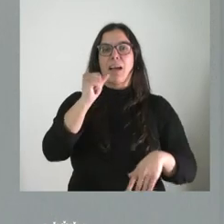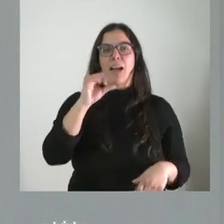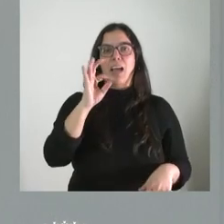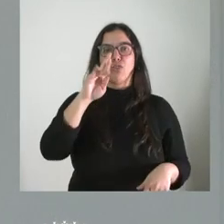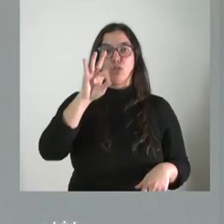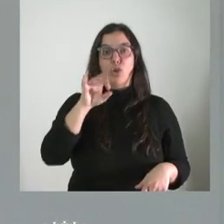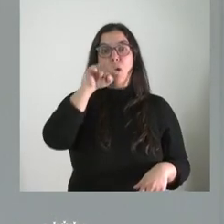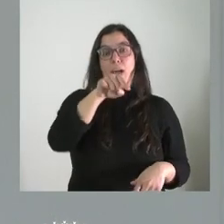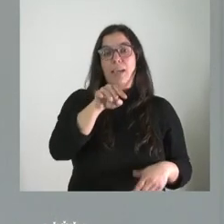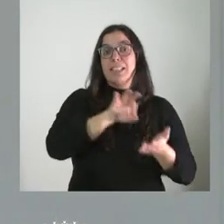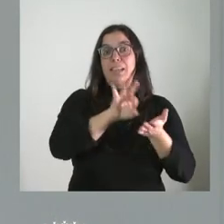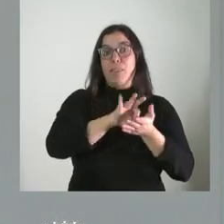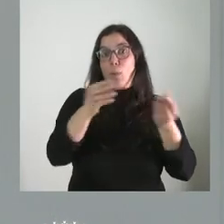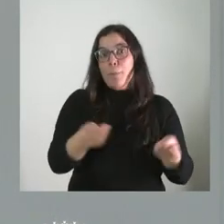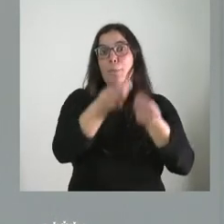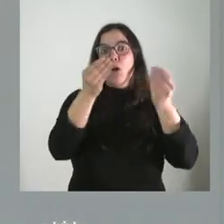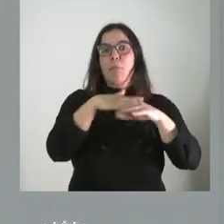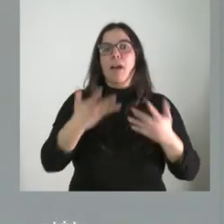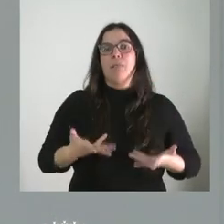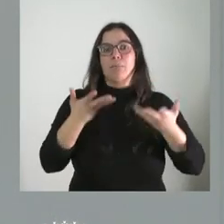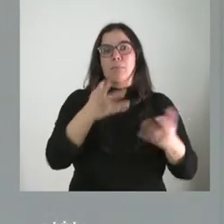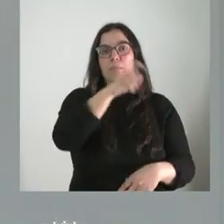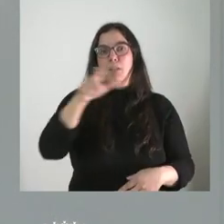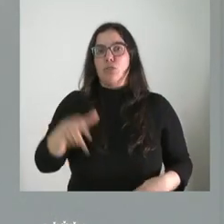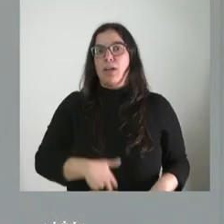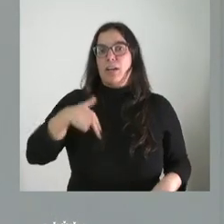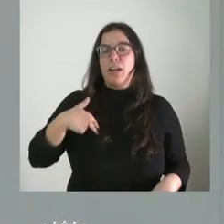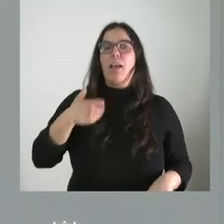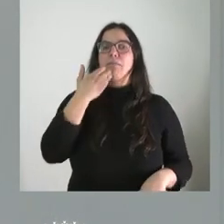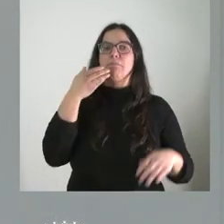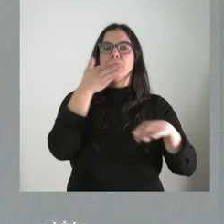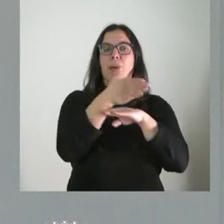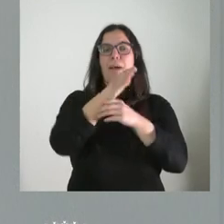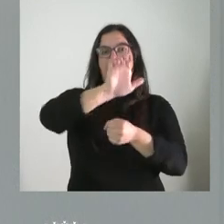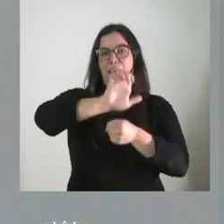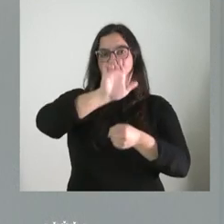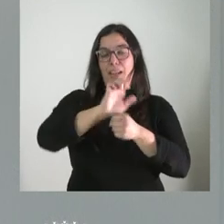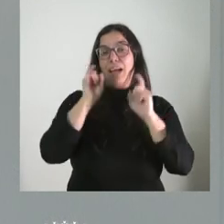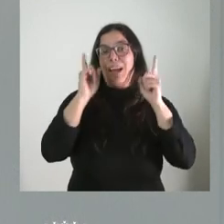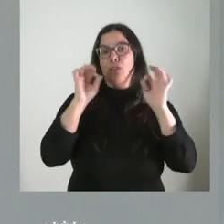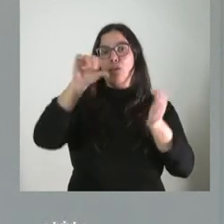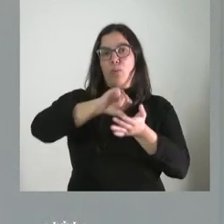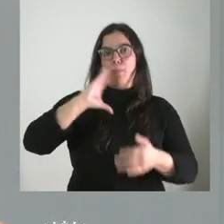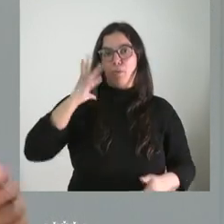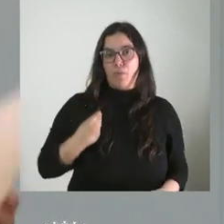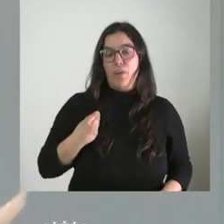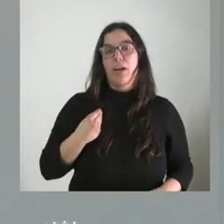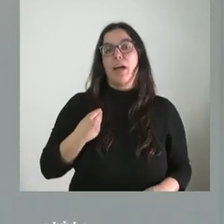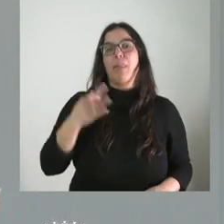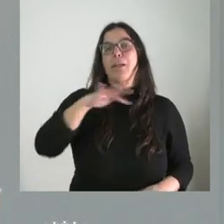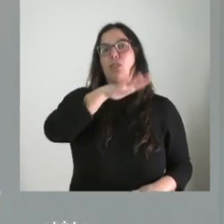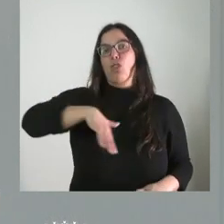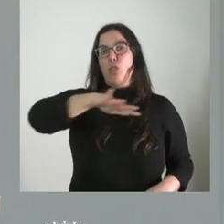por tanto es un mejor servicio que se presta Al conjunto de los ciudadanos que acceden a elegir en este caso en ponferrada y en el